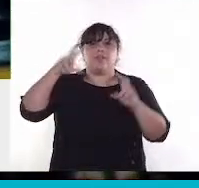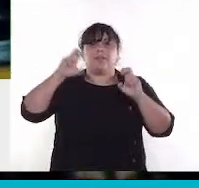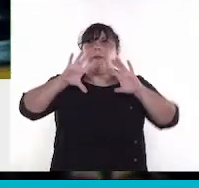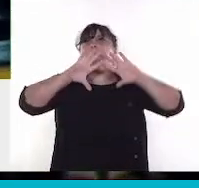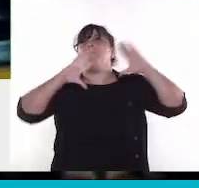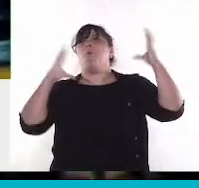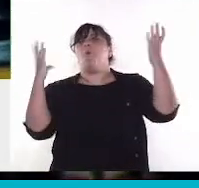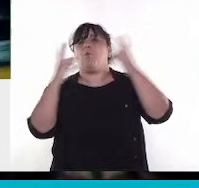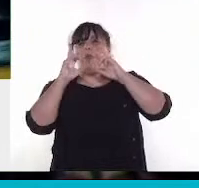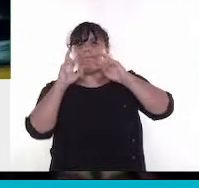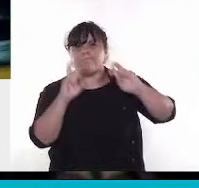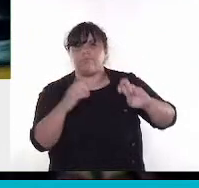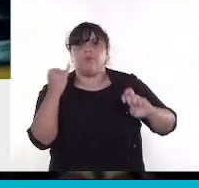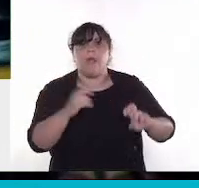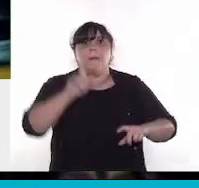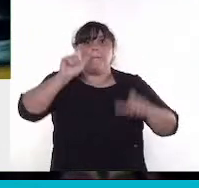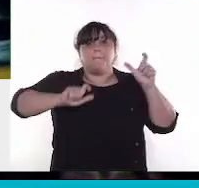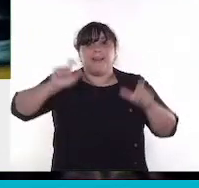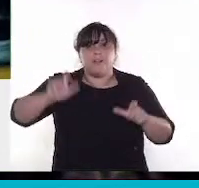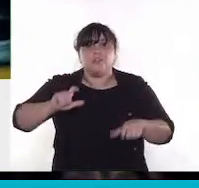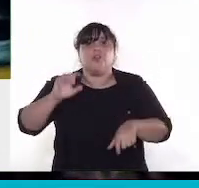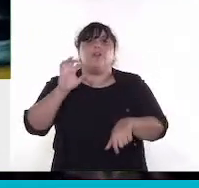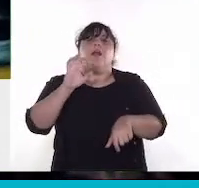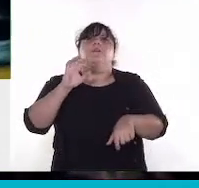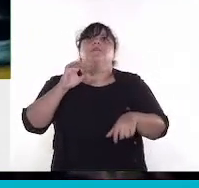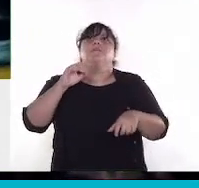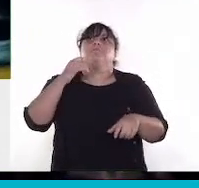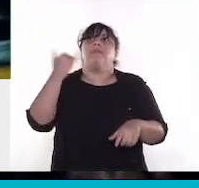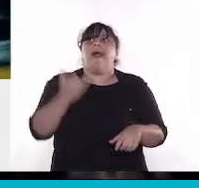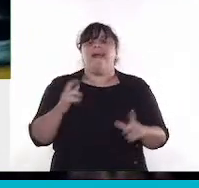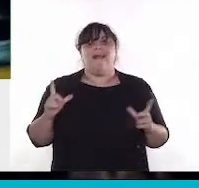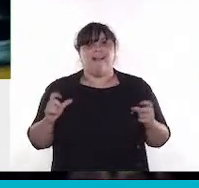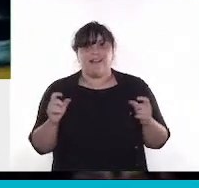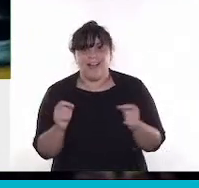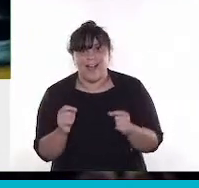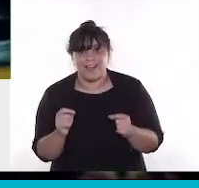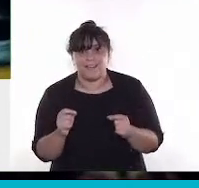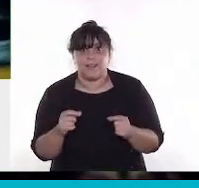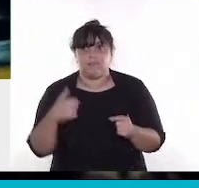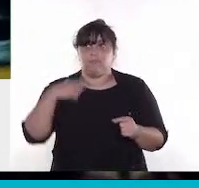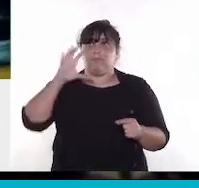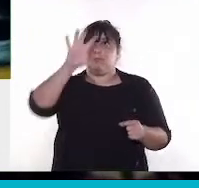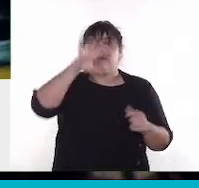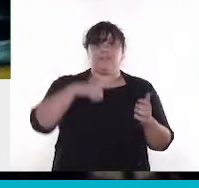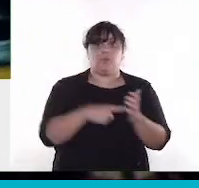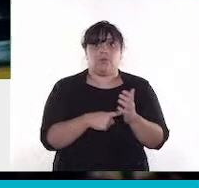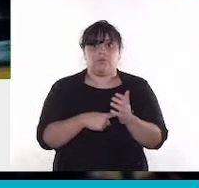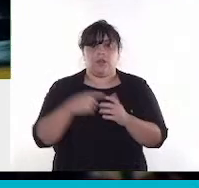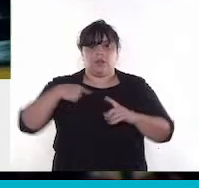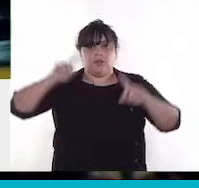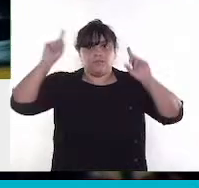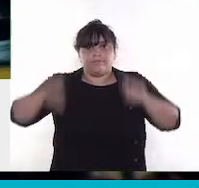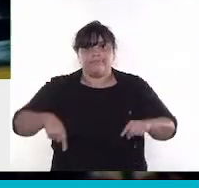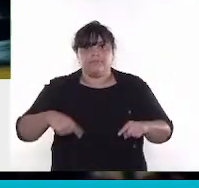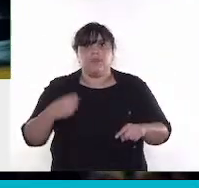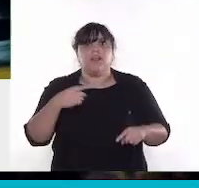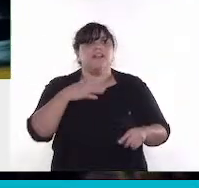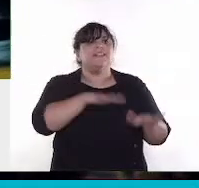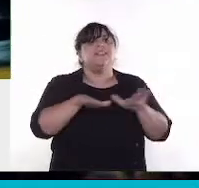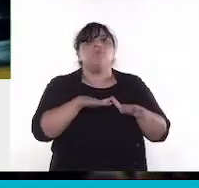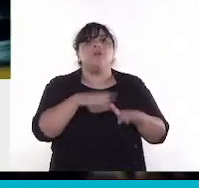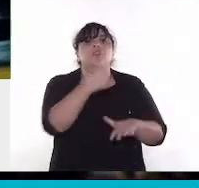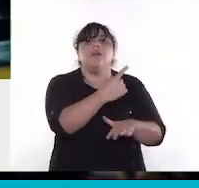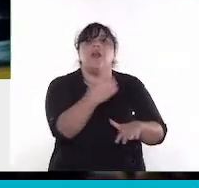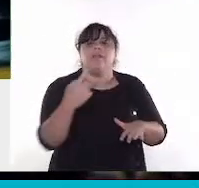pacientes con enfermedades crónicas como el cáncer, en la provincia nosotros no conocemos cuál es el estado de situación de estos